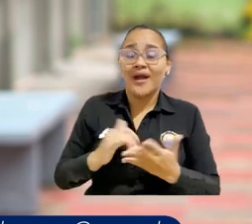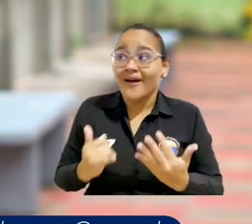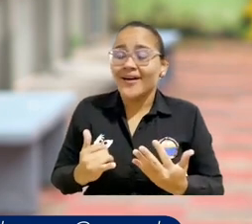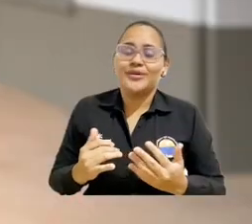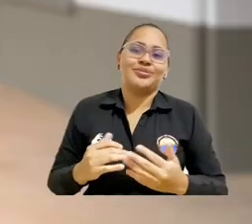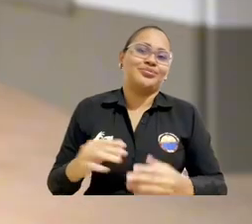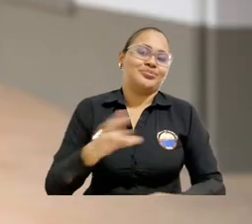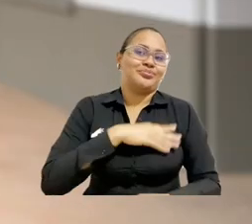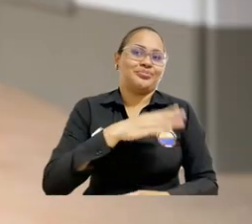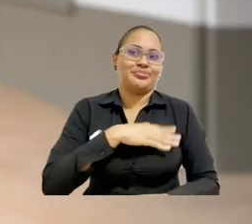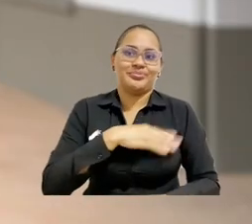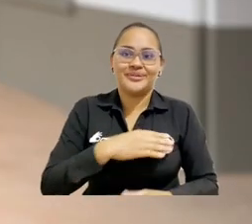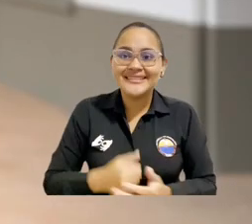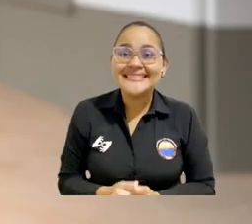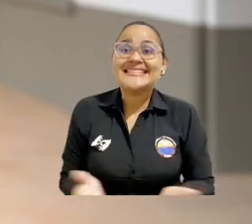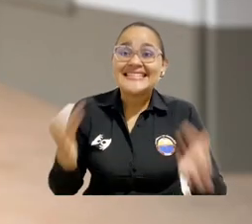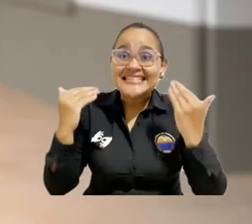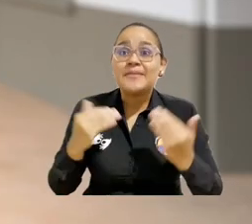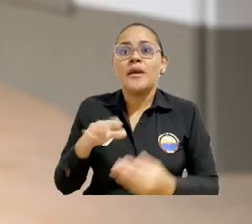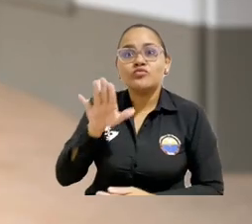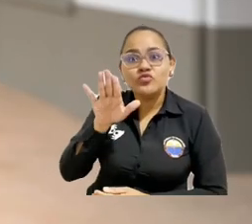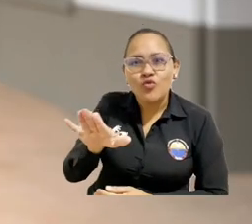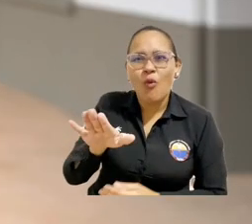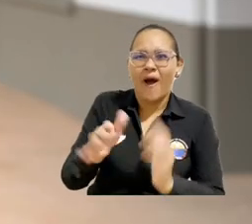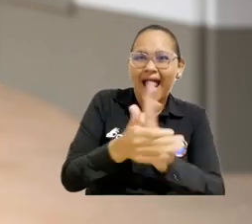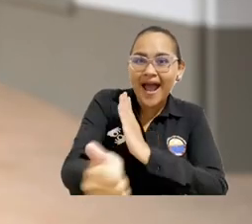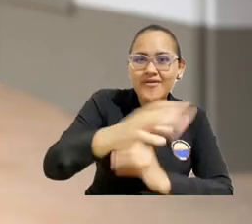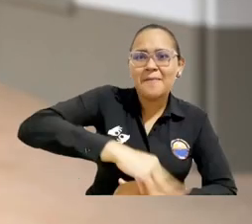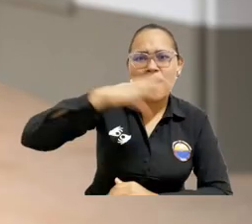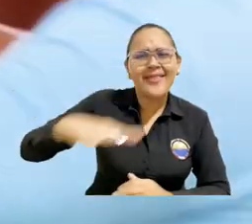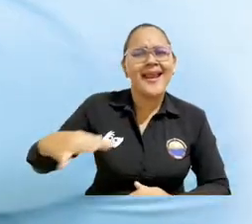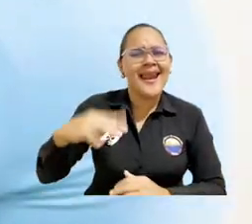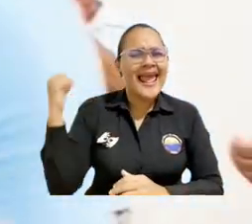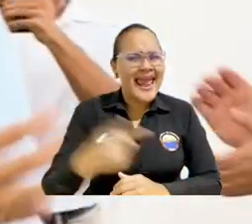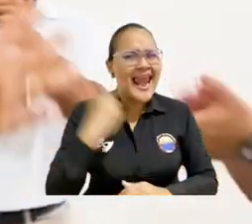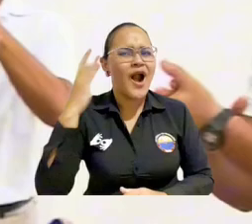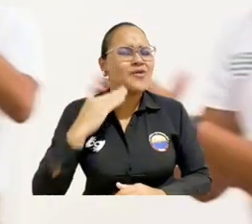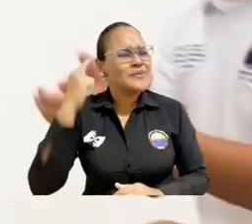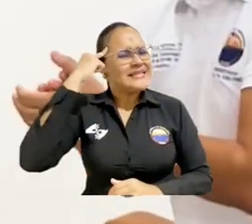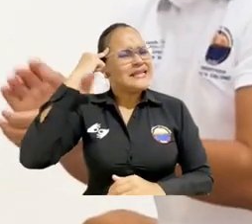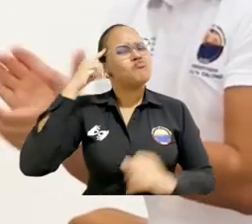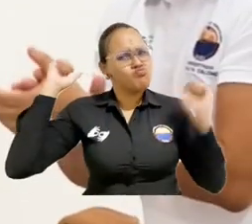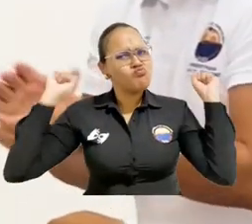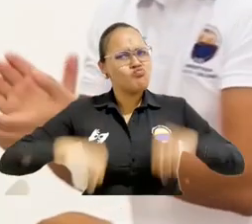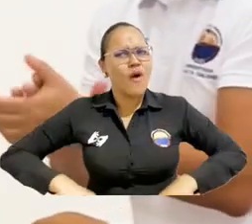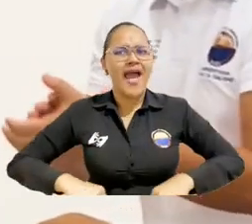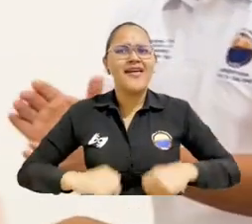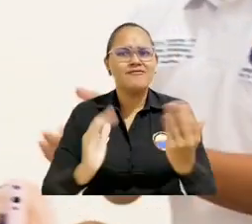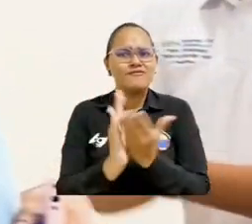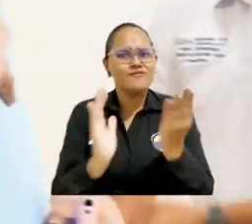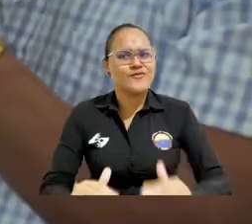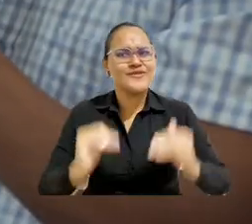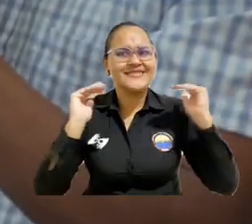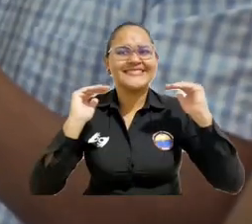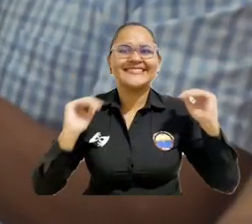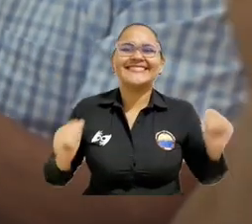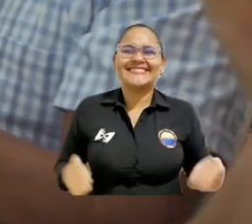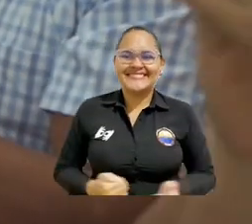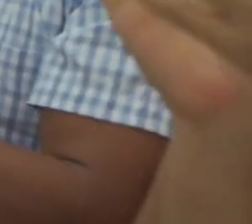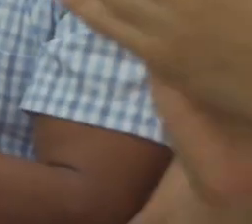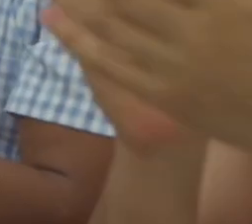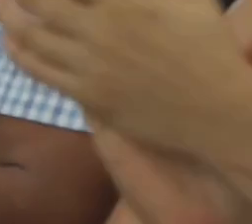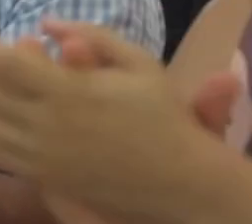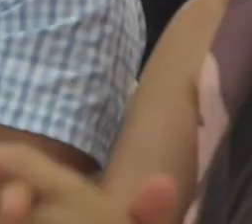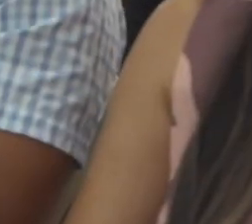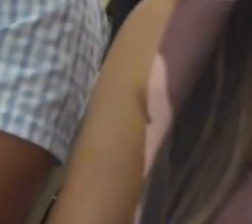la teníamos. Este programa los motiva a alcanzar esa meta de que sí se puede y que esto les permite pues alcanzar una